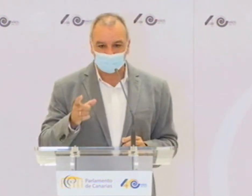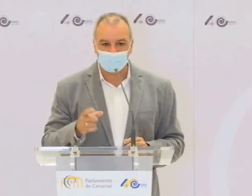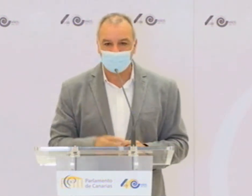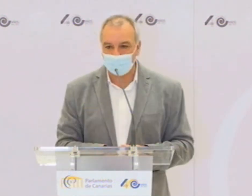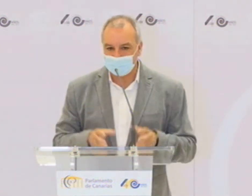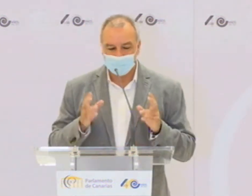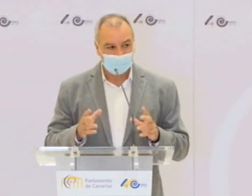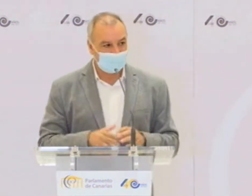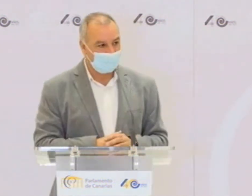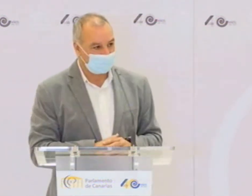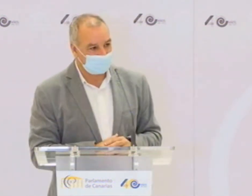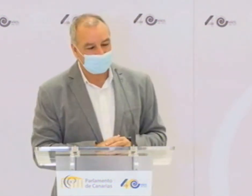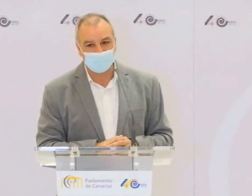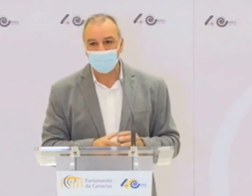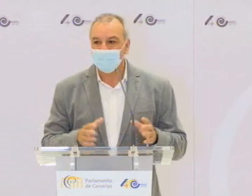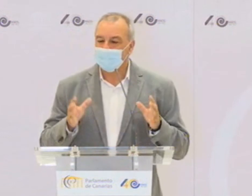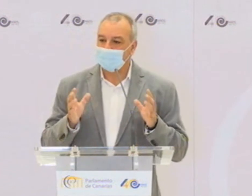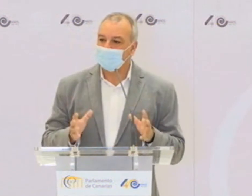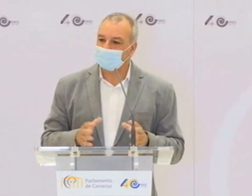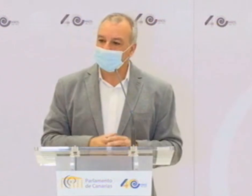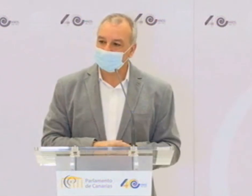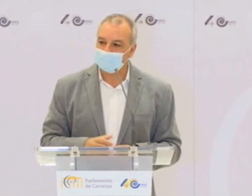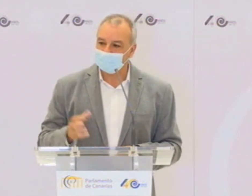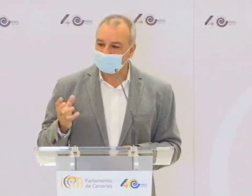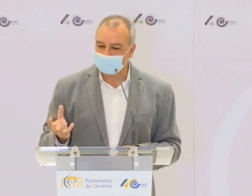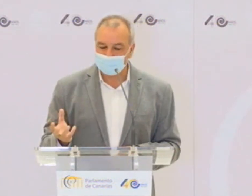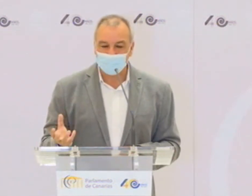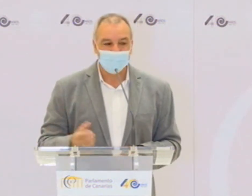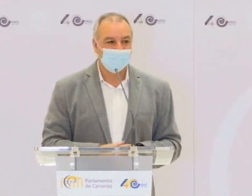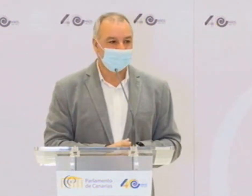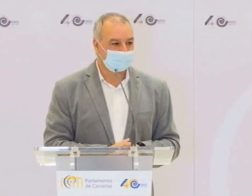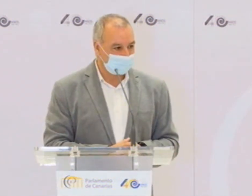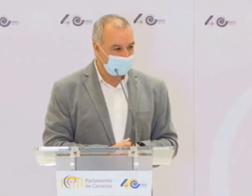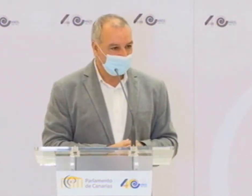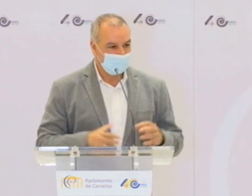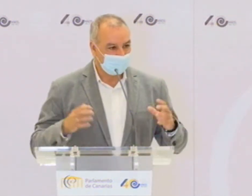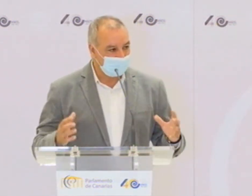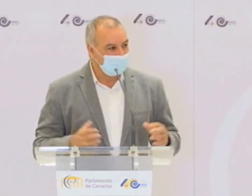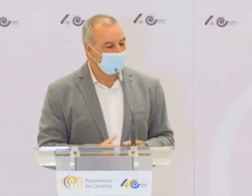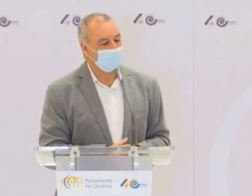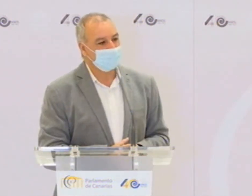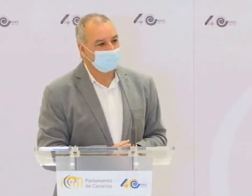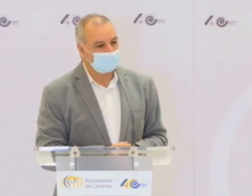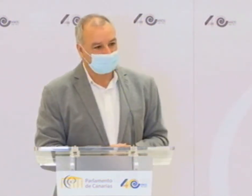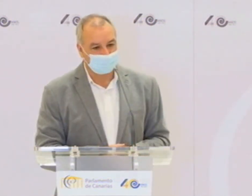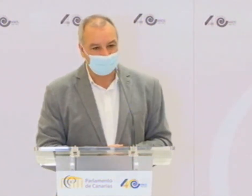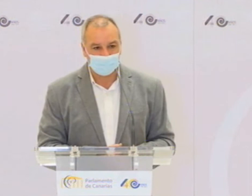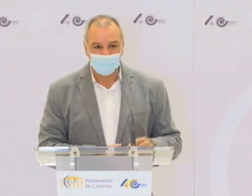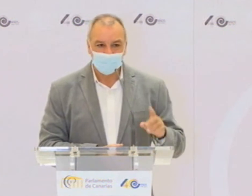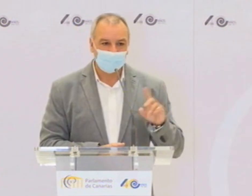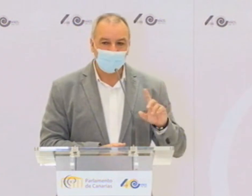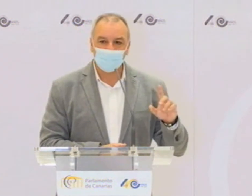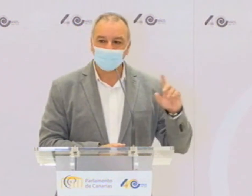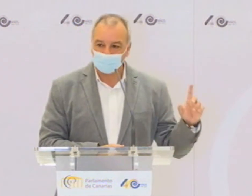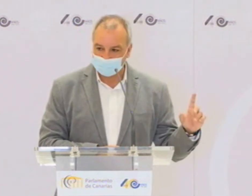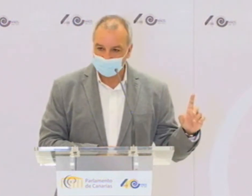que nosotros mañana haremos especial hincapié, en la importancia también de exigir un desarrollo pleno del Estatuto de Autonomía,